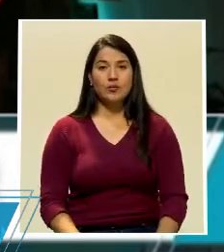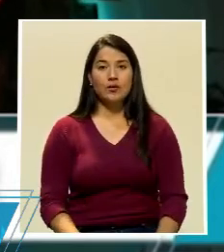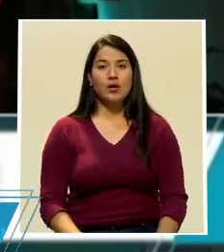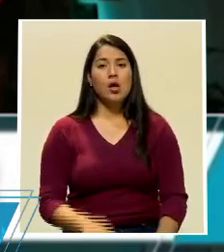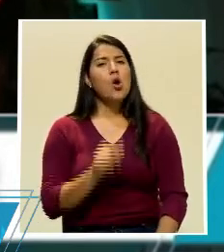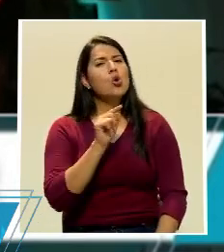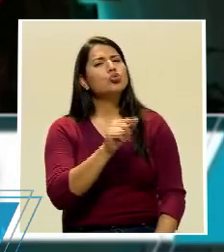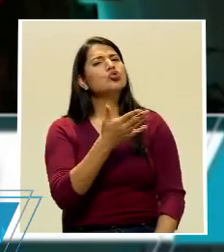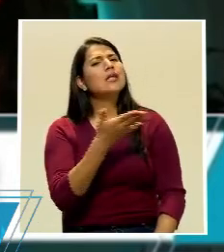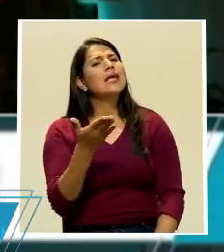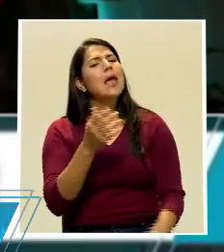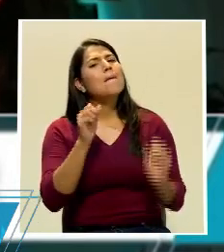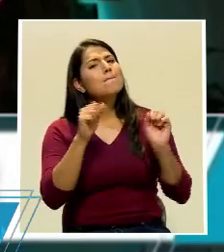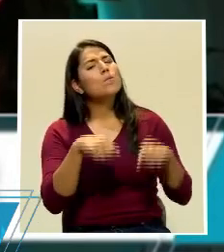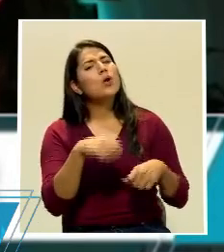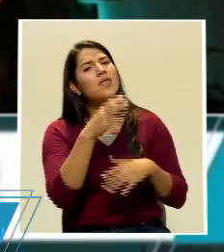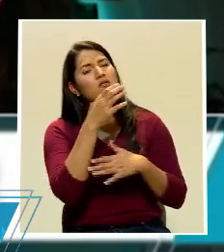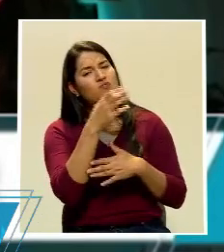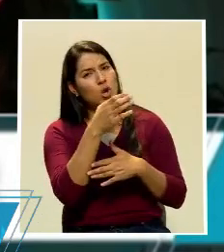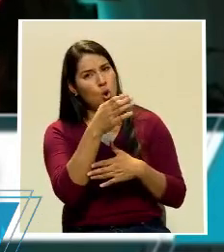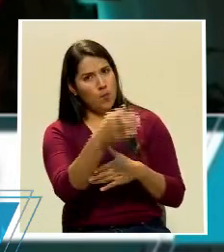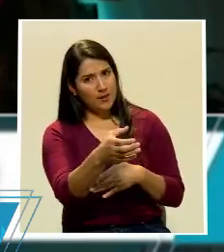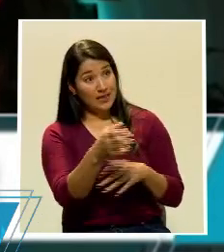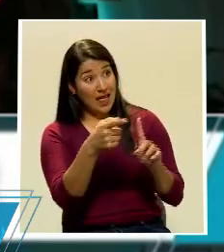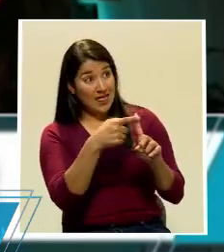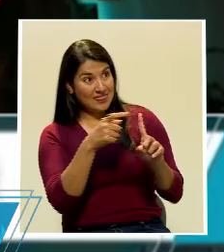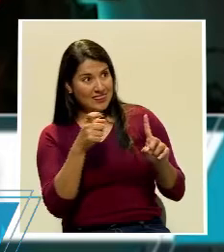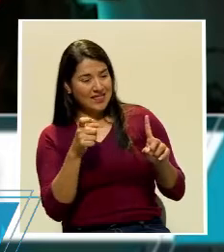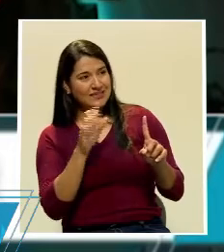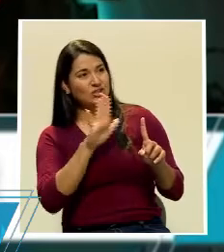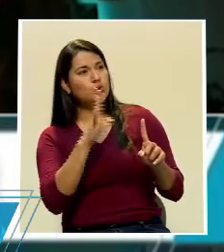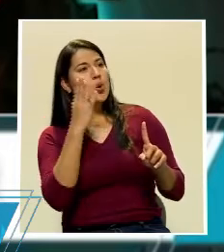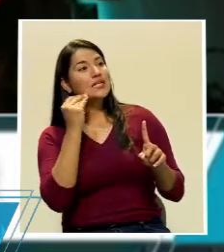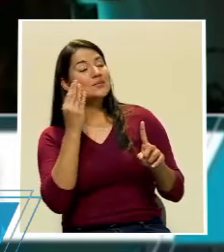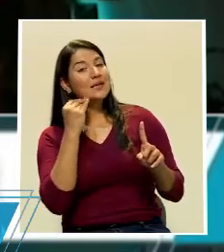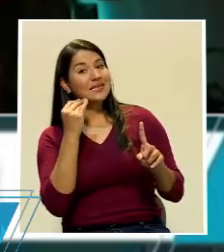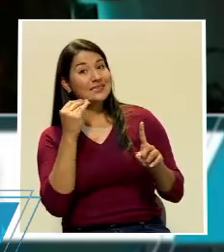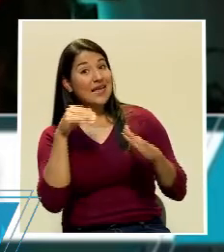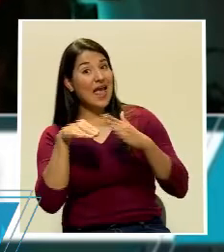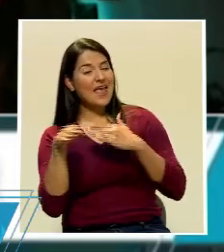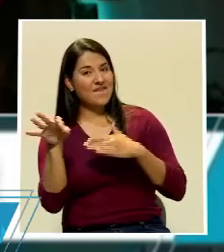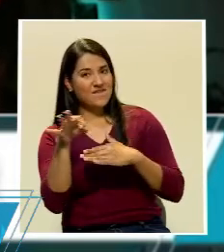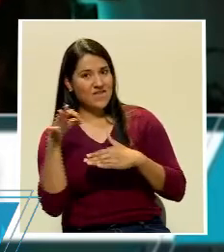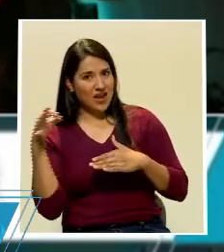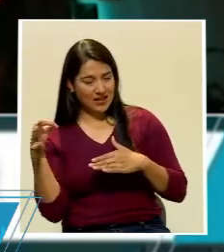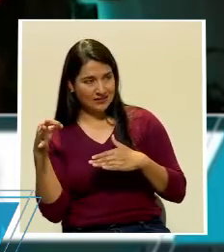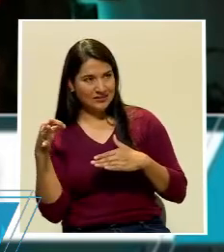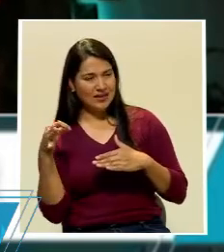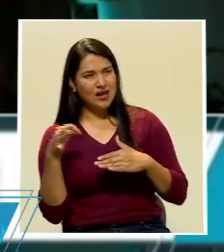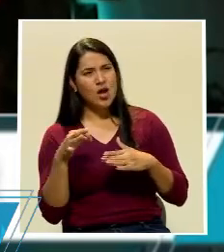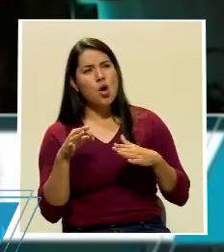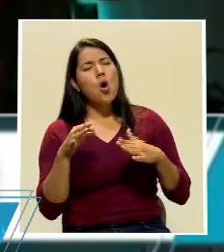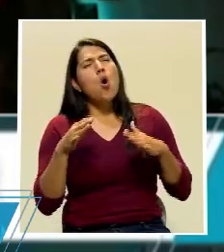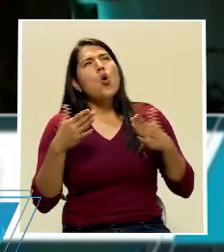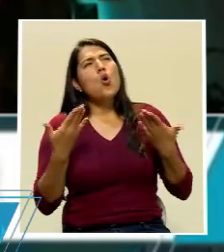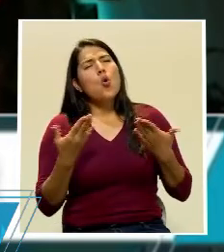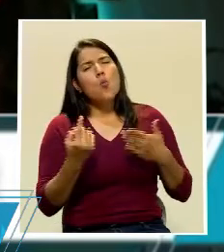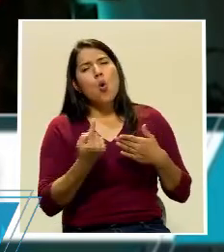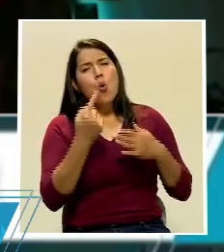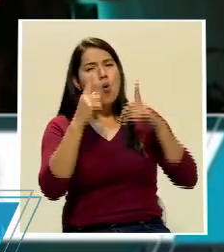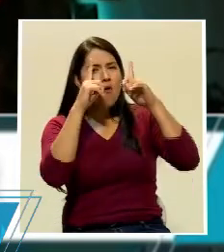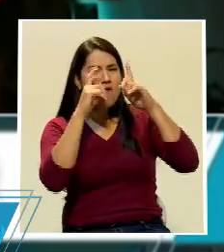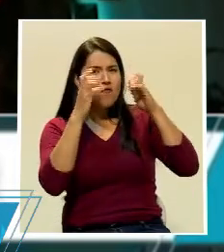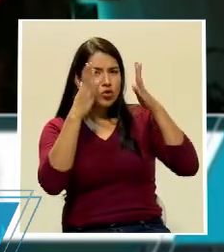podrías recomendar desde esta realidad que estás viviendo hoy en el norte de Francia? ¿Cómo se inserta un fotógrafo en